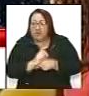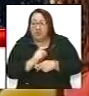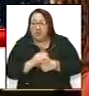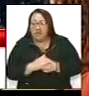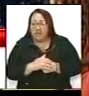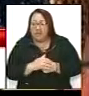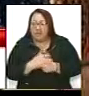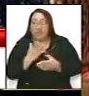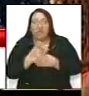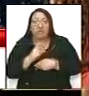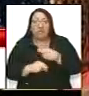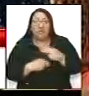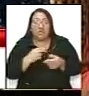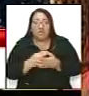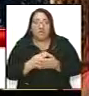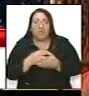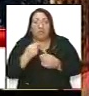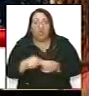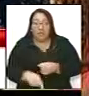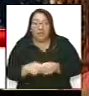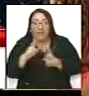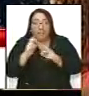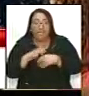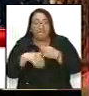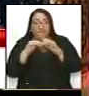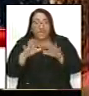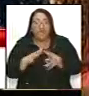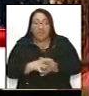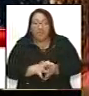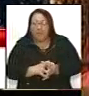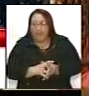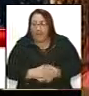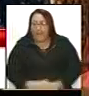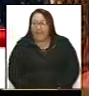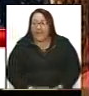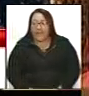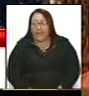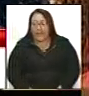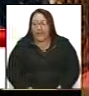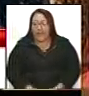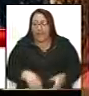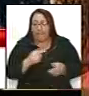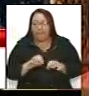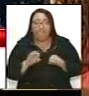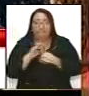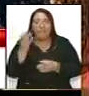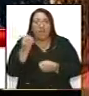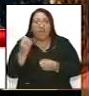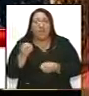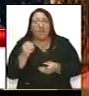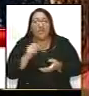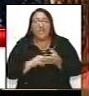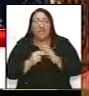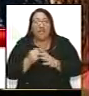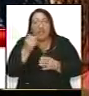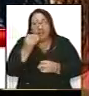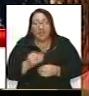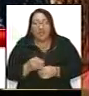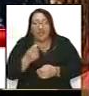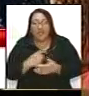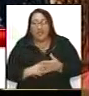pública nacional, que este tema de los textos escolares ya es el escándalo, es